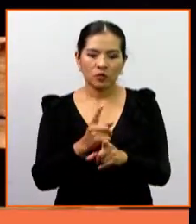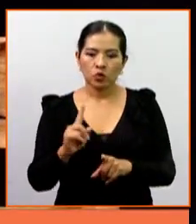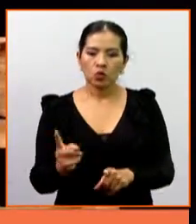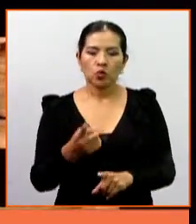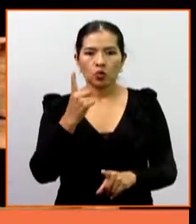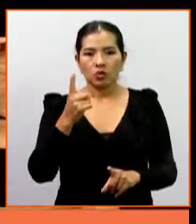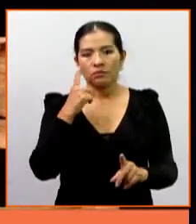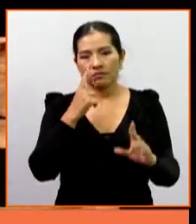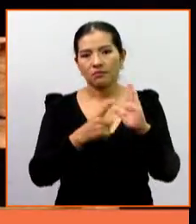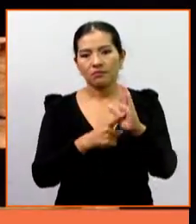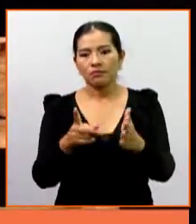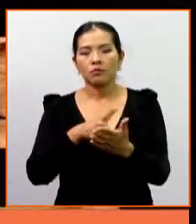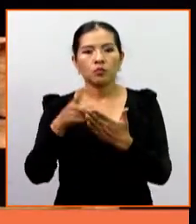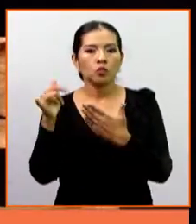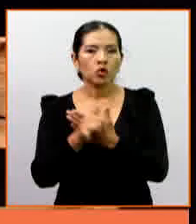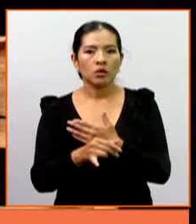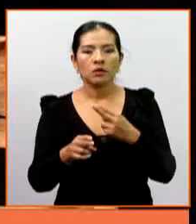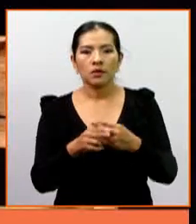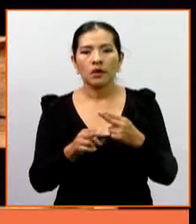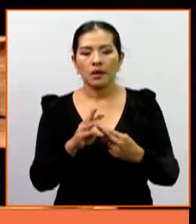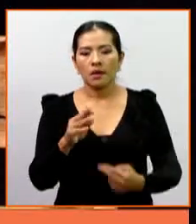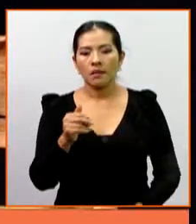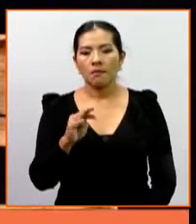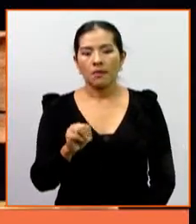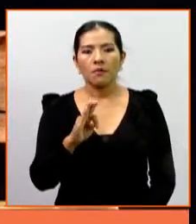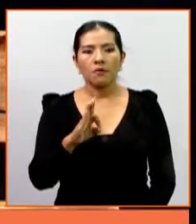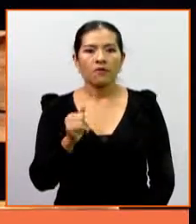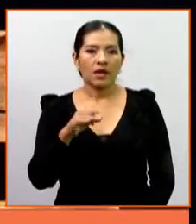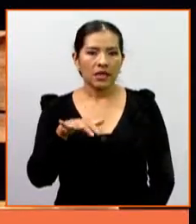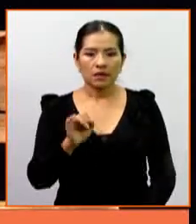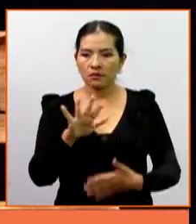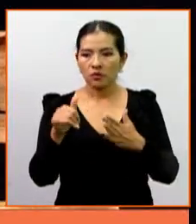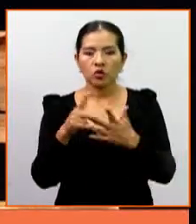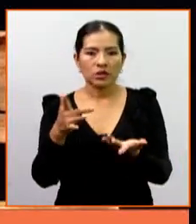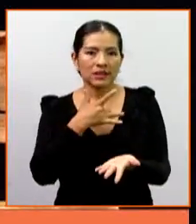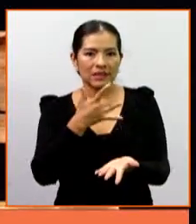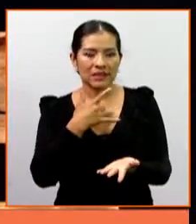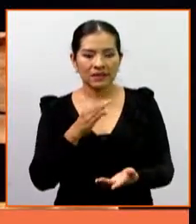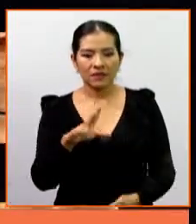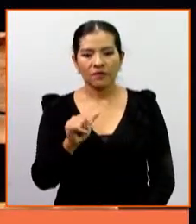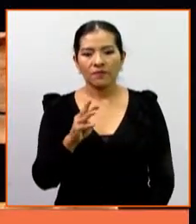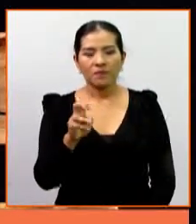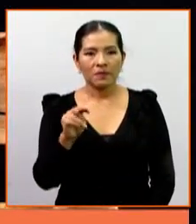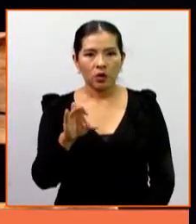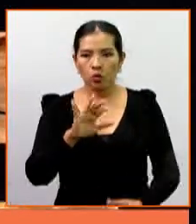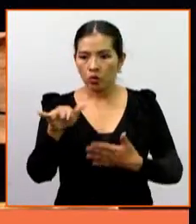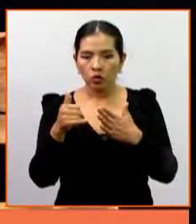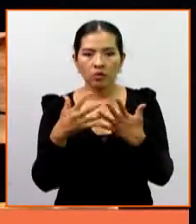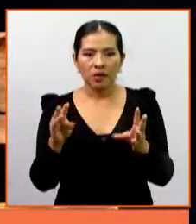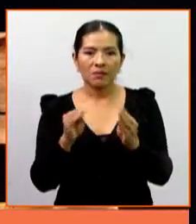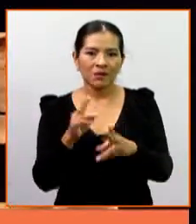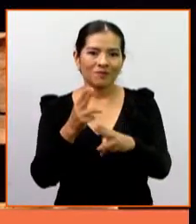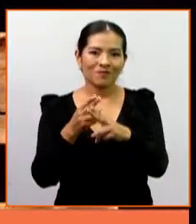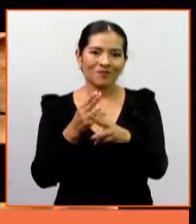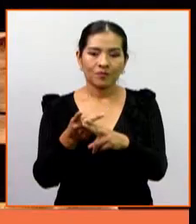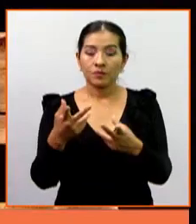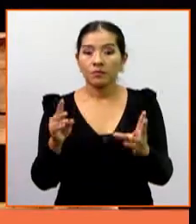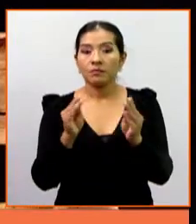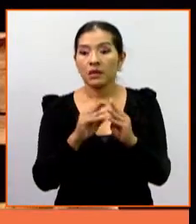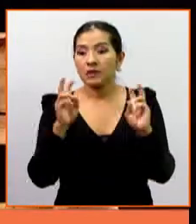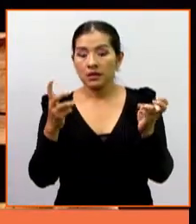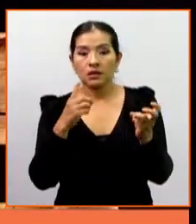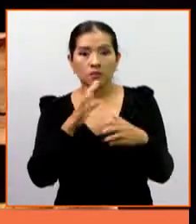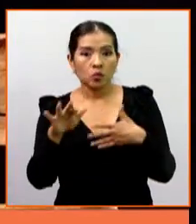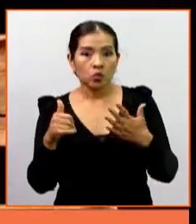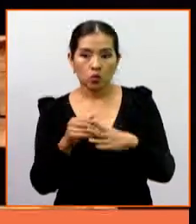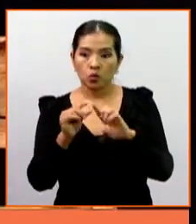de un proyecto que se llama Manfariel Gitano Sinfónico Sentir Flamenco. Donde su nombre lo indica, no vamos a ser los miembros de Manfariel Gitano,